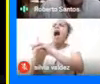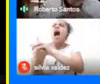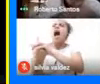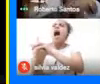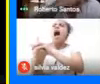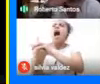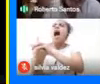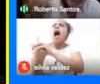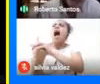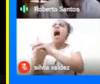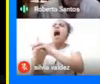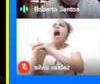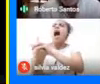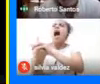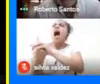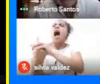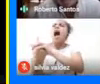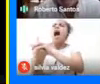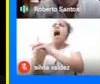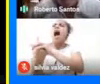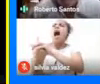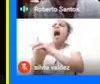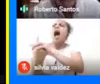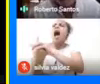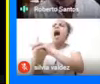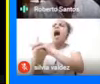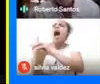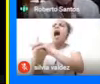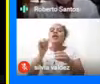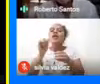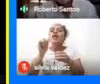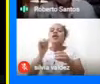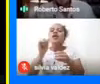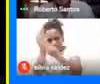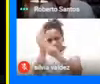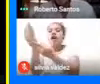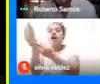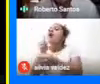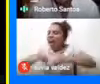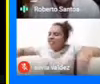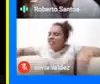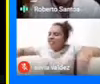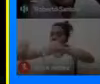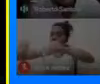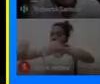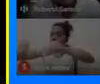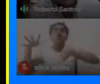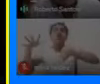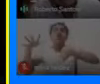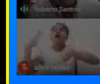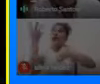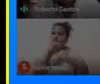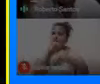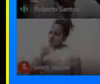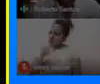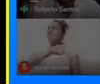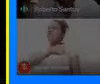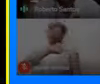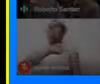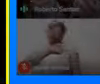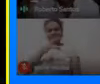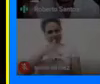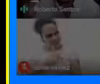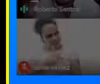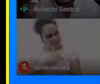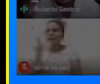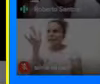Que son Maravillosas Hay que sentirlas Hay que sentirlas ir allí Cambiando esa idea De que podemos